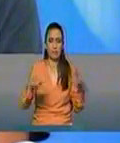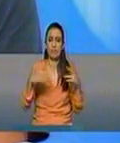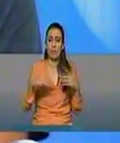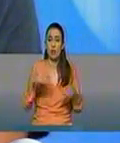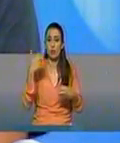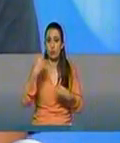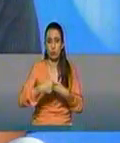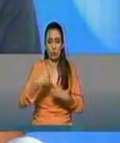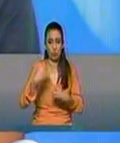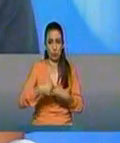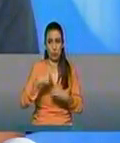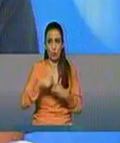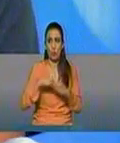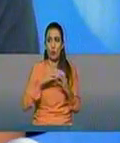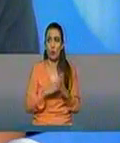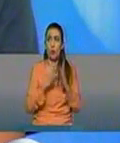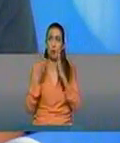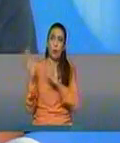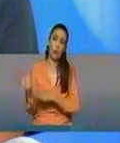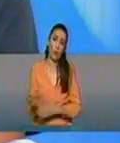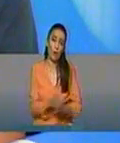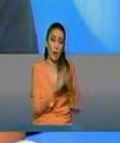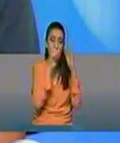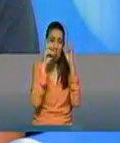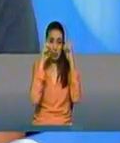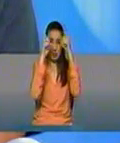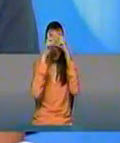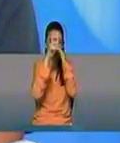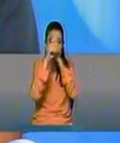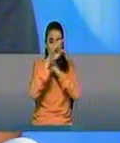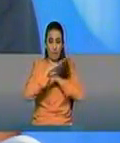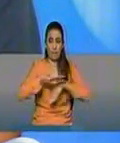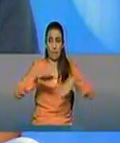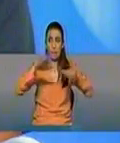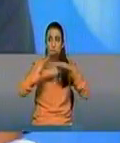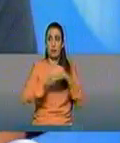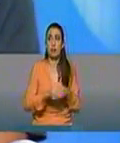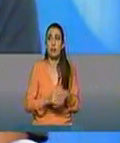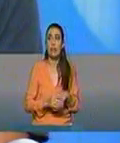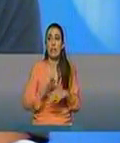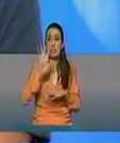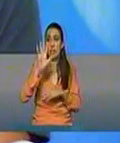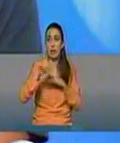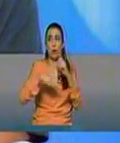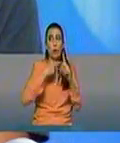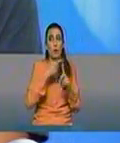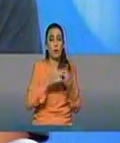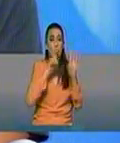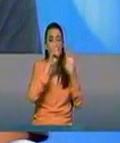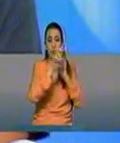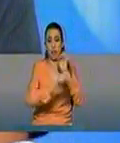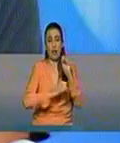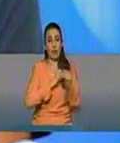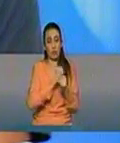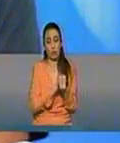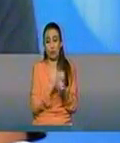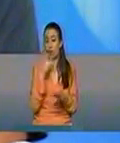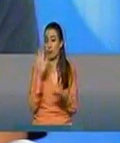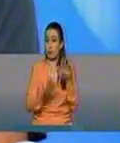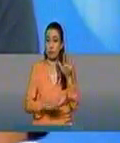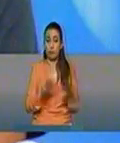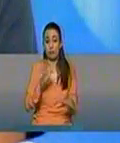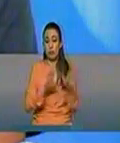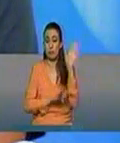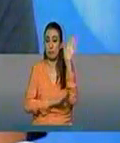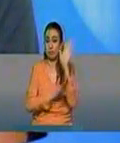escala y de largo plazo. Entonces, difícilmente uno hace utilidad los primeros 5 o 7 años. Y aunque es una industria que